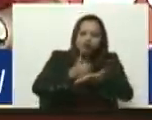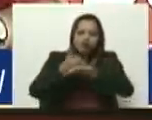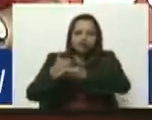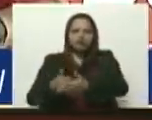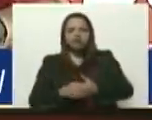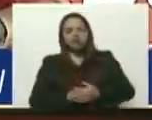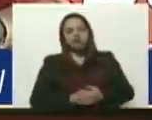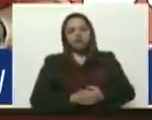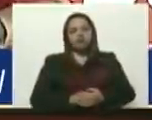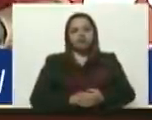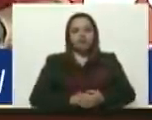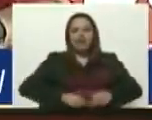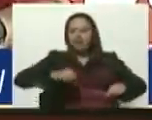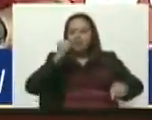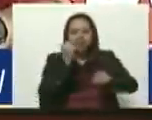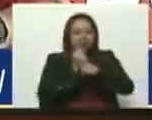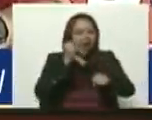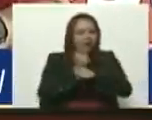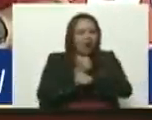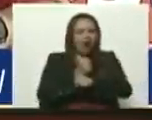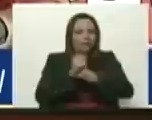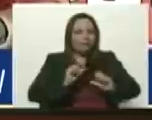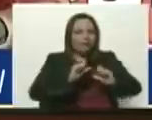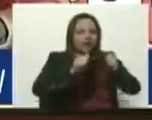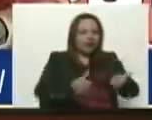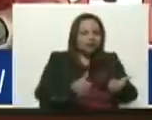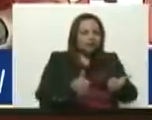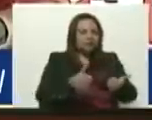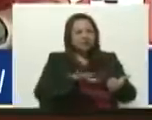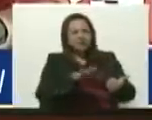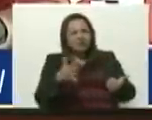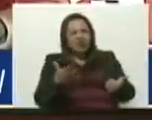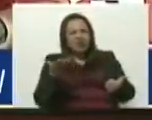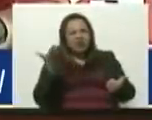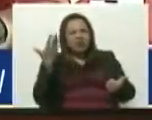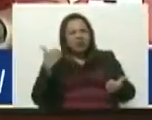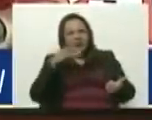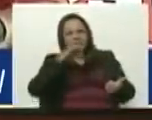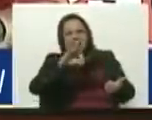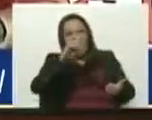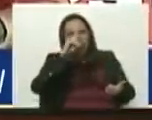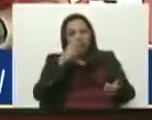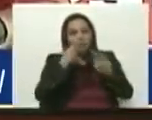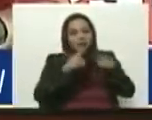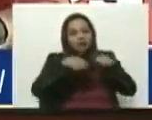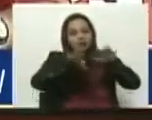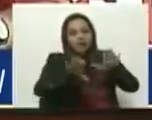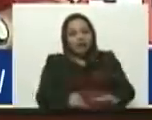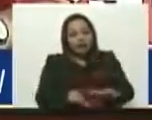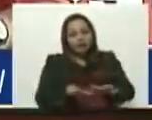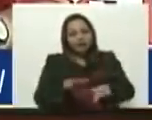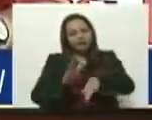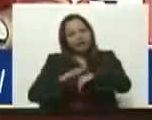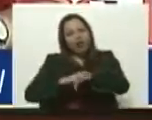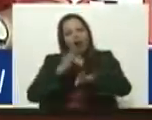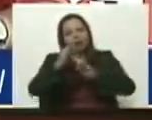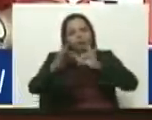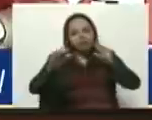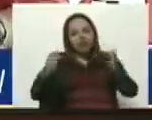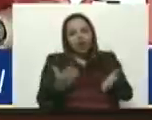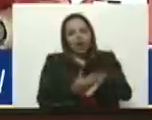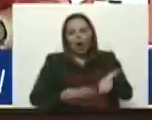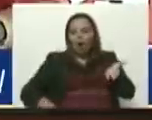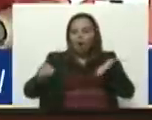un trabajo que habíamos iniciado hace unos tres años pero lo tuvimos que suspender debido a la pandemia ahora lo iniciamos